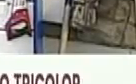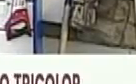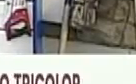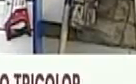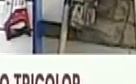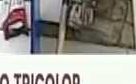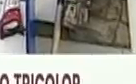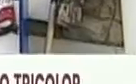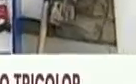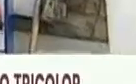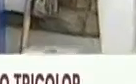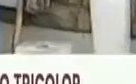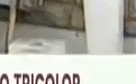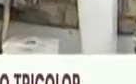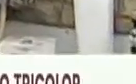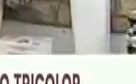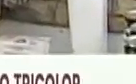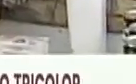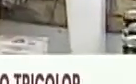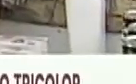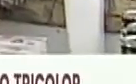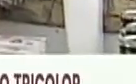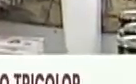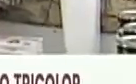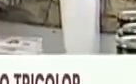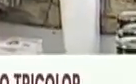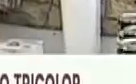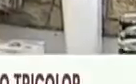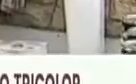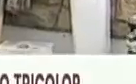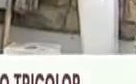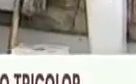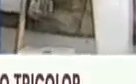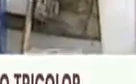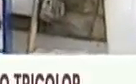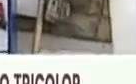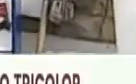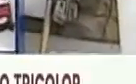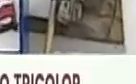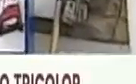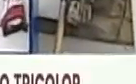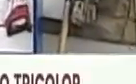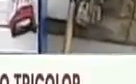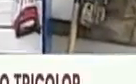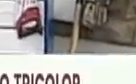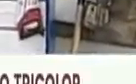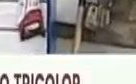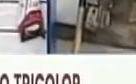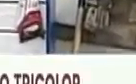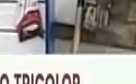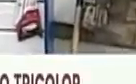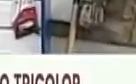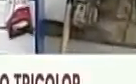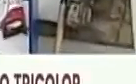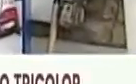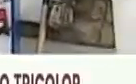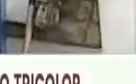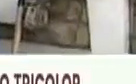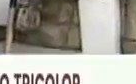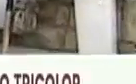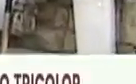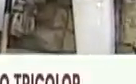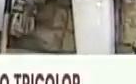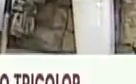de Estado venezolano el Grupo Madera, al ritmo de la afrovenezolanidad que reivindica